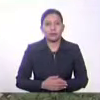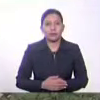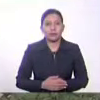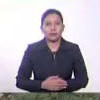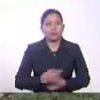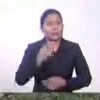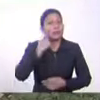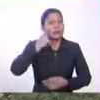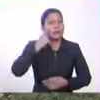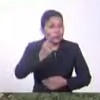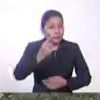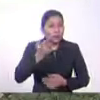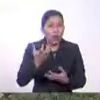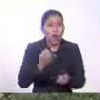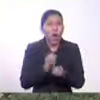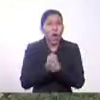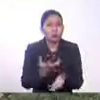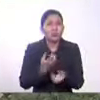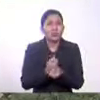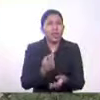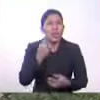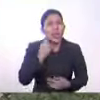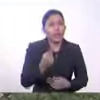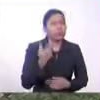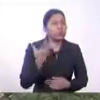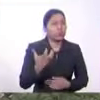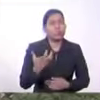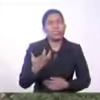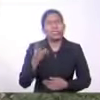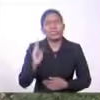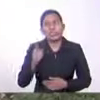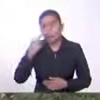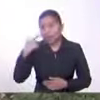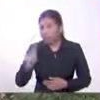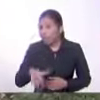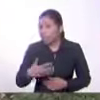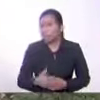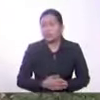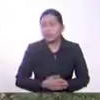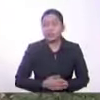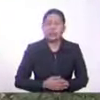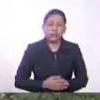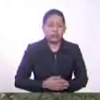Vemos que hay muchas causas, pero también muchos riesgos. Pero estos riesgos no